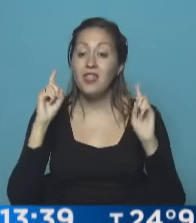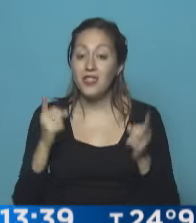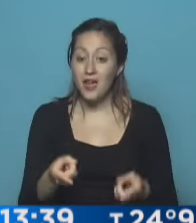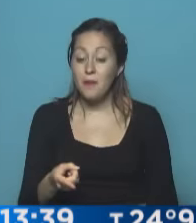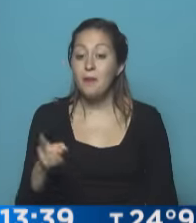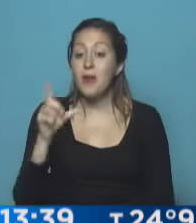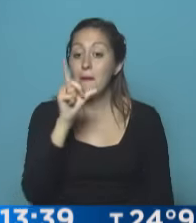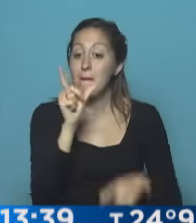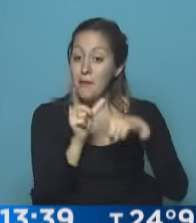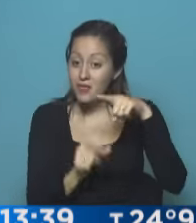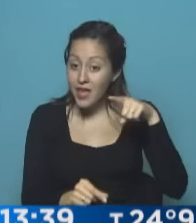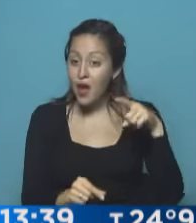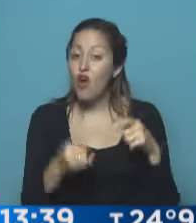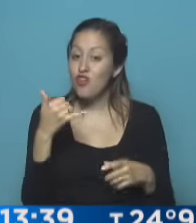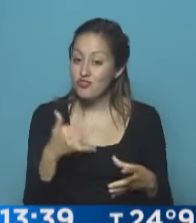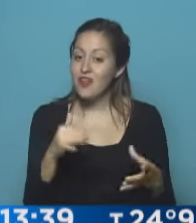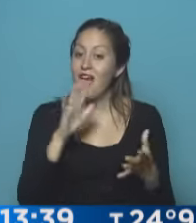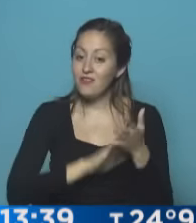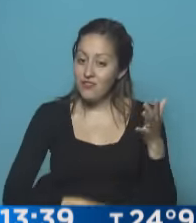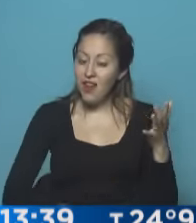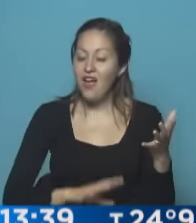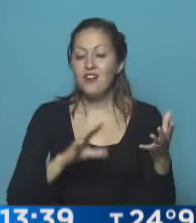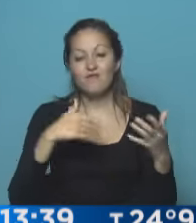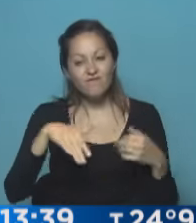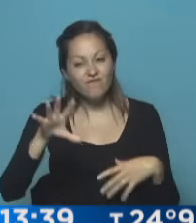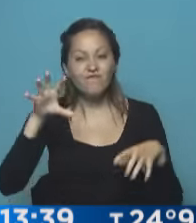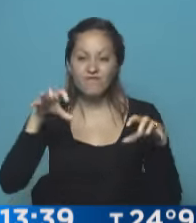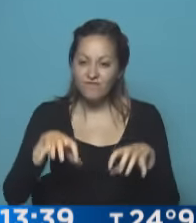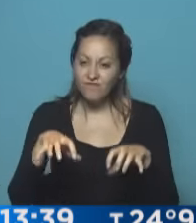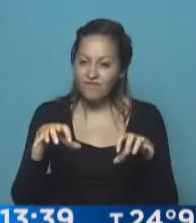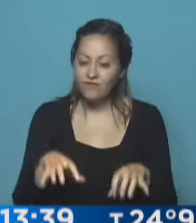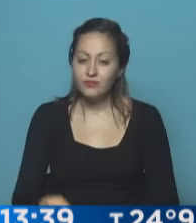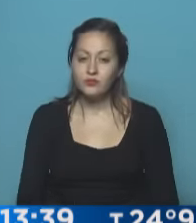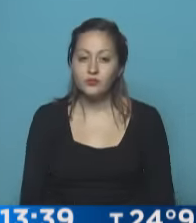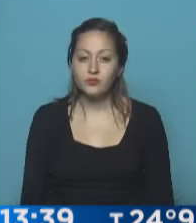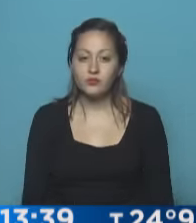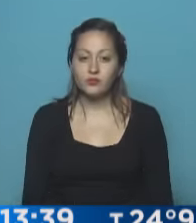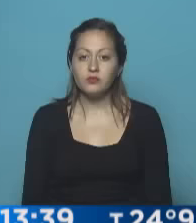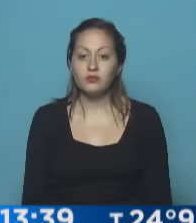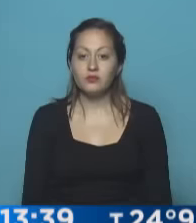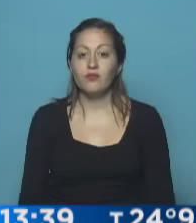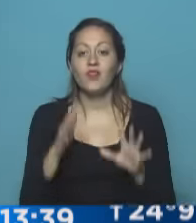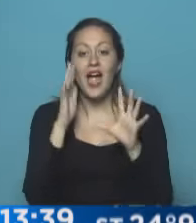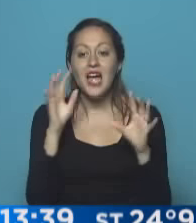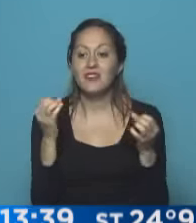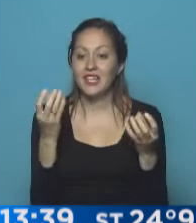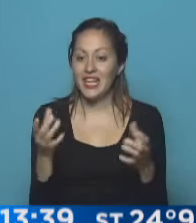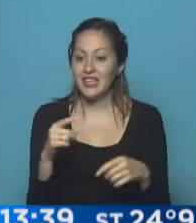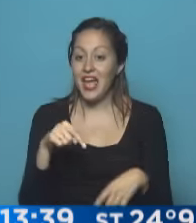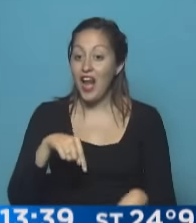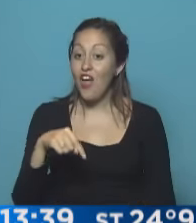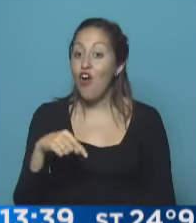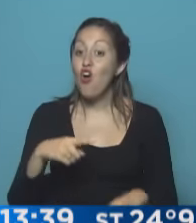de la Patagonia vemos ese blanquito, tiempo muy inestable. Y a propósito, vamos a ver cómo va a estar el tiempo hoy